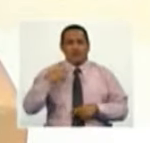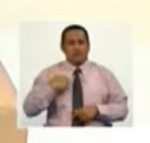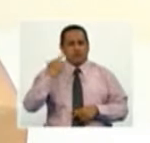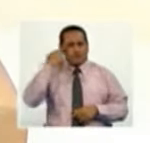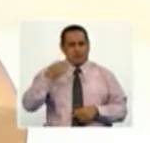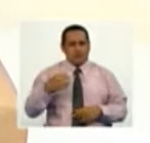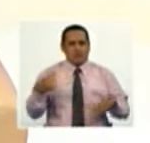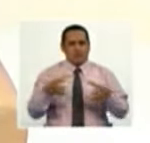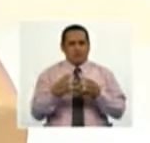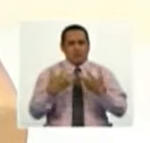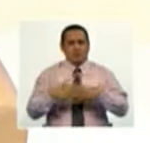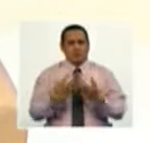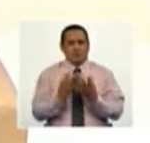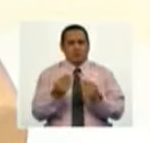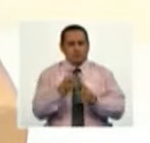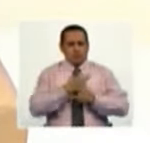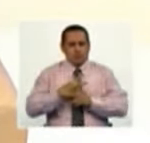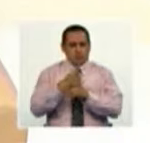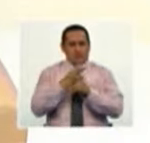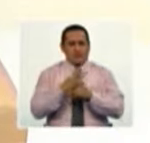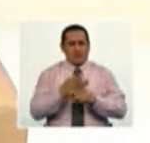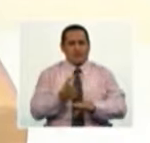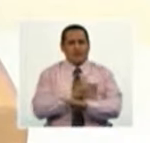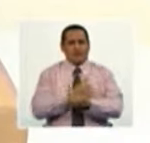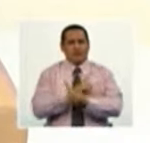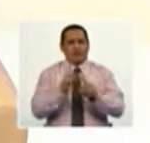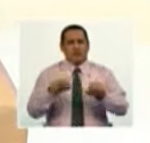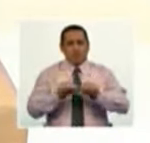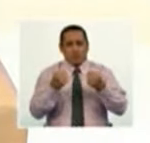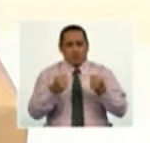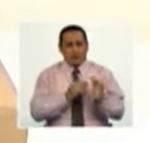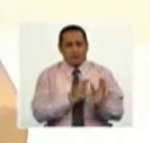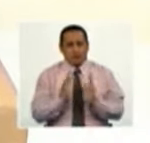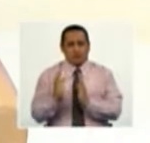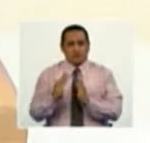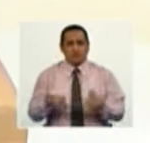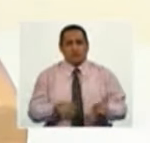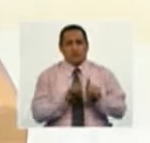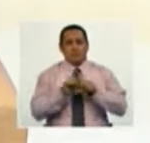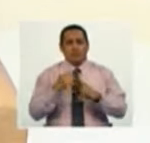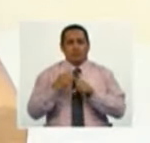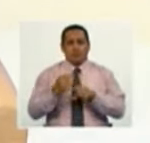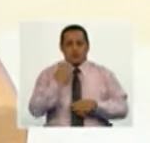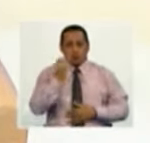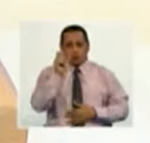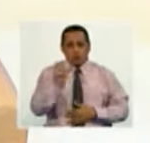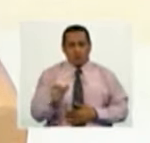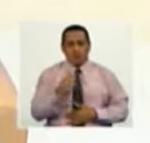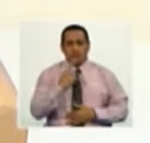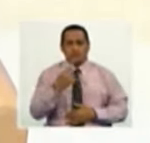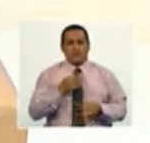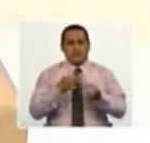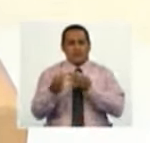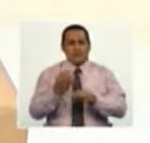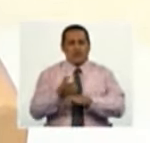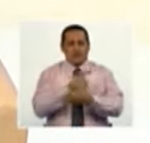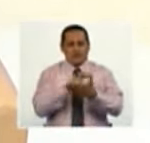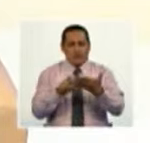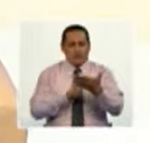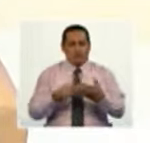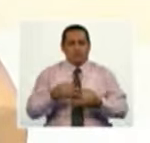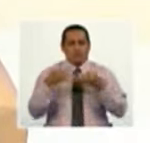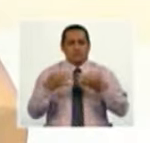y yo creo que la entidad se cuidó mucho de no quebrar el debido proceso, y por eso es que el trabajador estuvo, según lo que se lee el